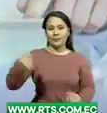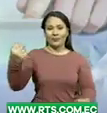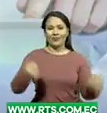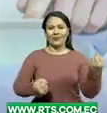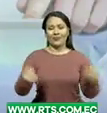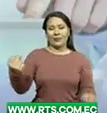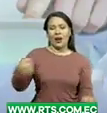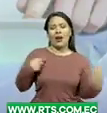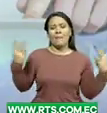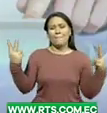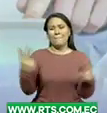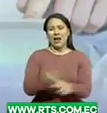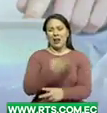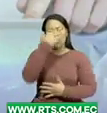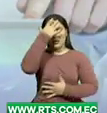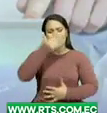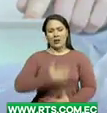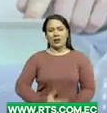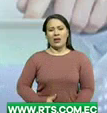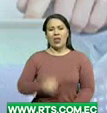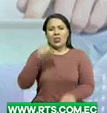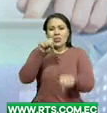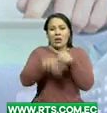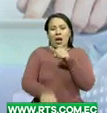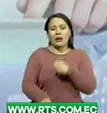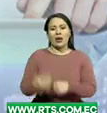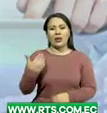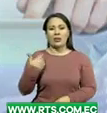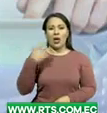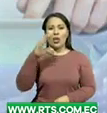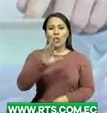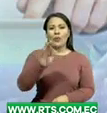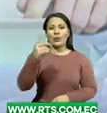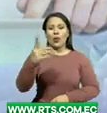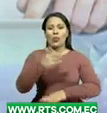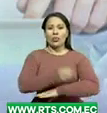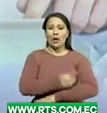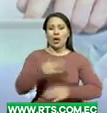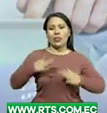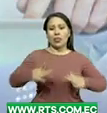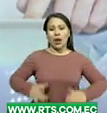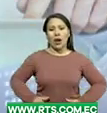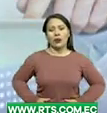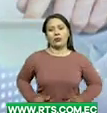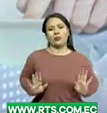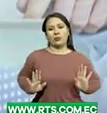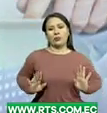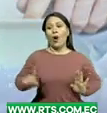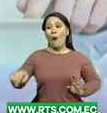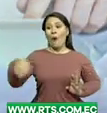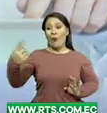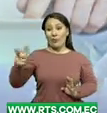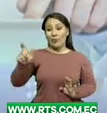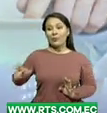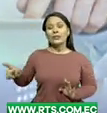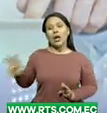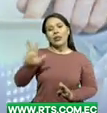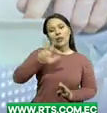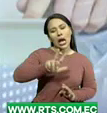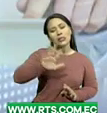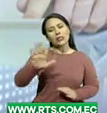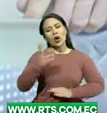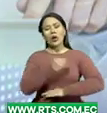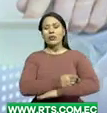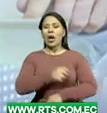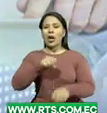peor parte, pues permanece internado y tiene 91 días de descanso. Los demás, 3 y 5 días, por